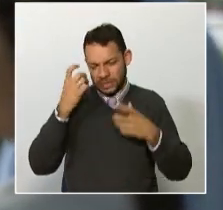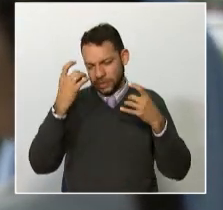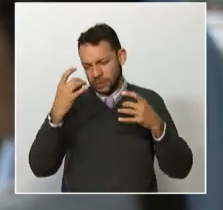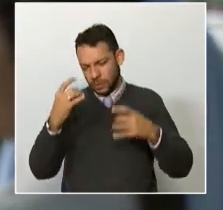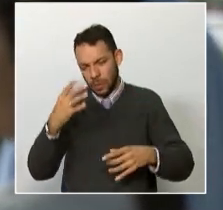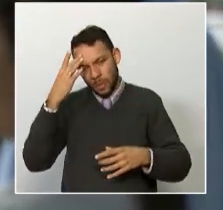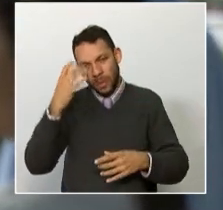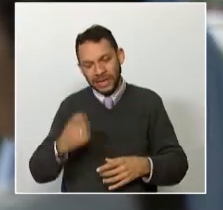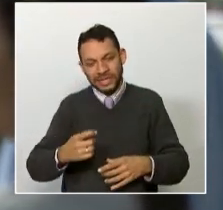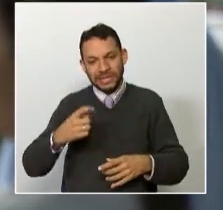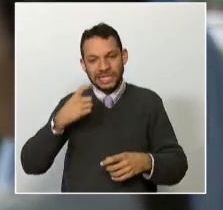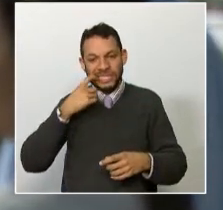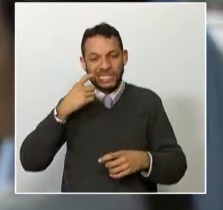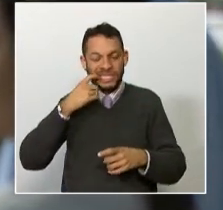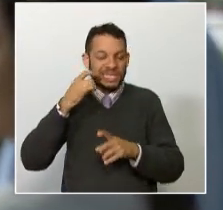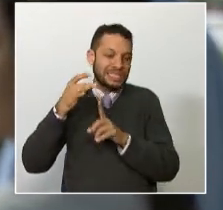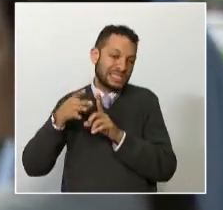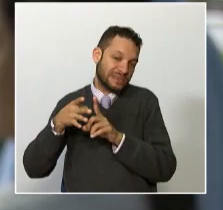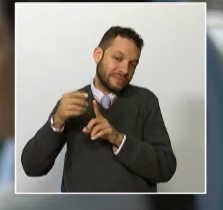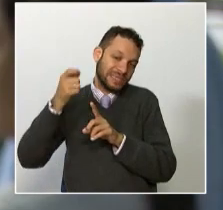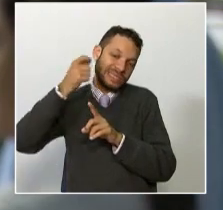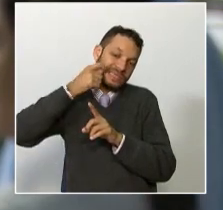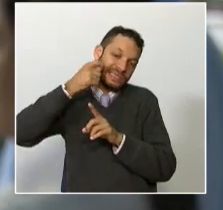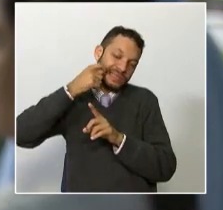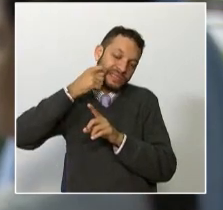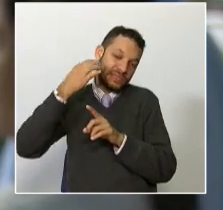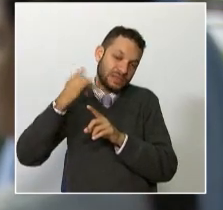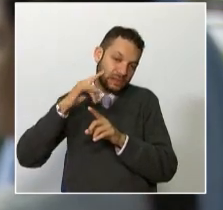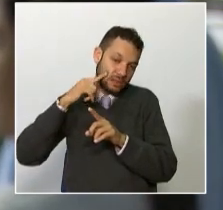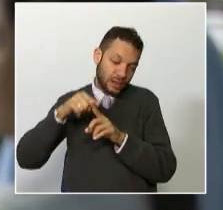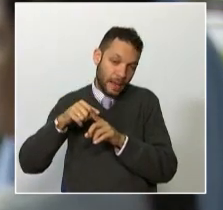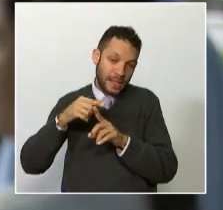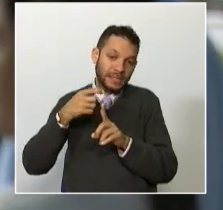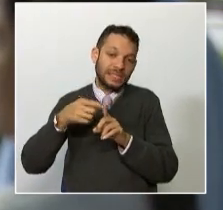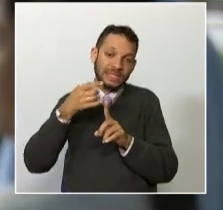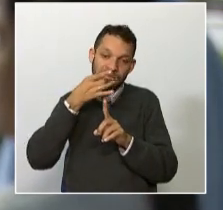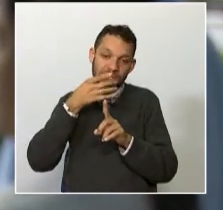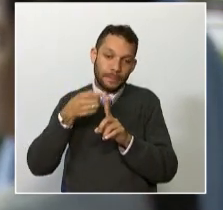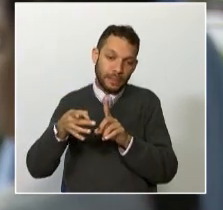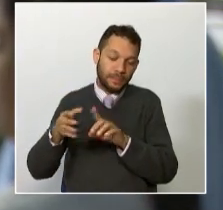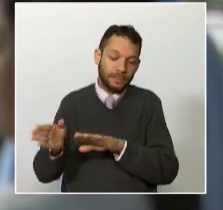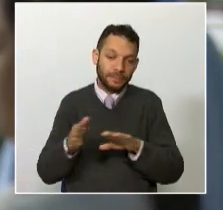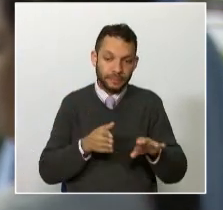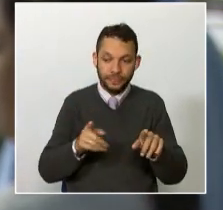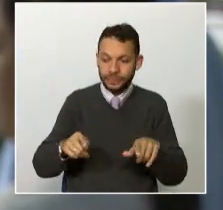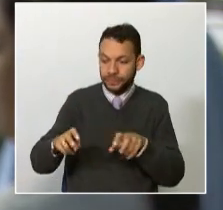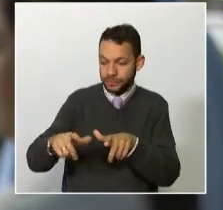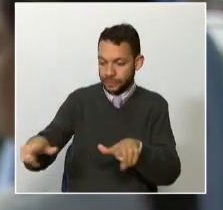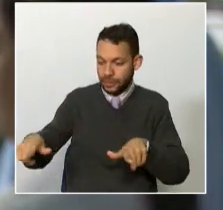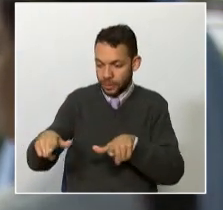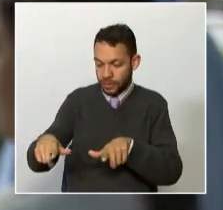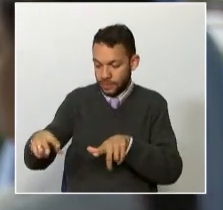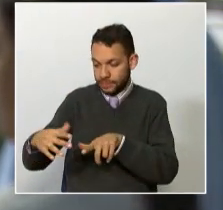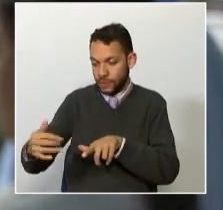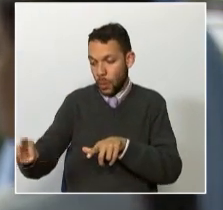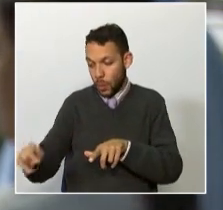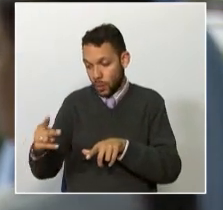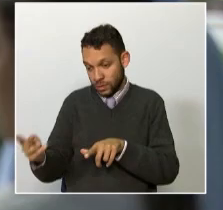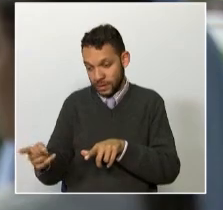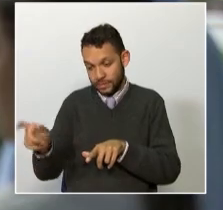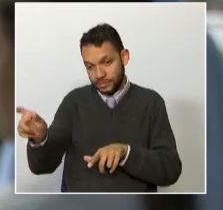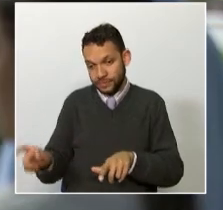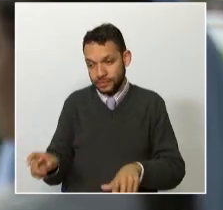demás. Pero resulta que ella la evaluó y enseguida al consultorio de la doctora Adriana está